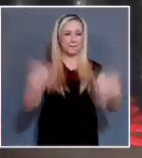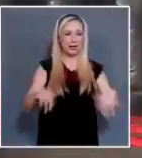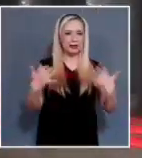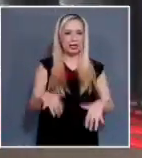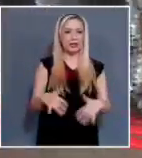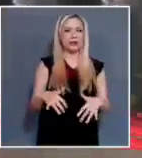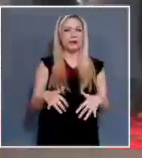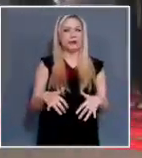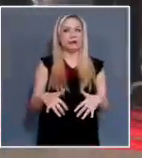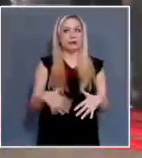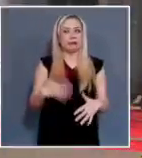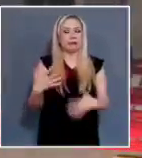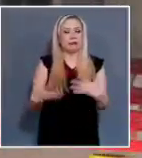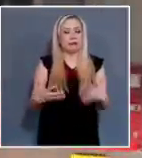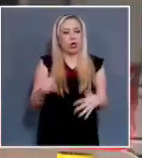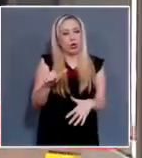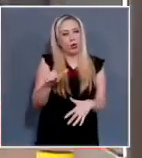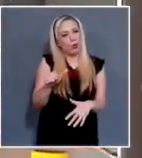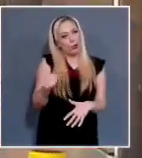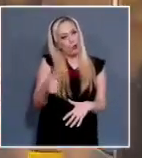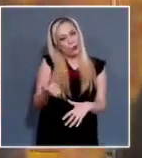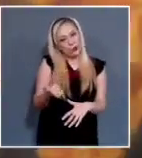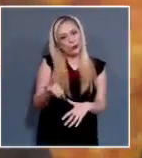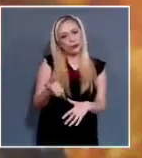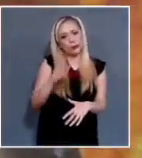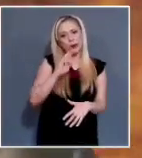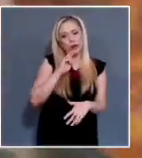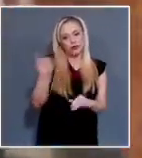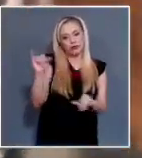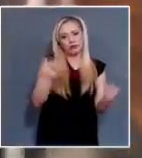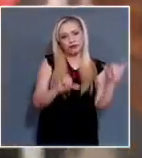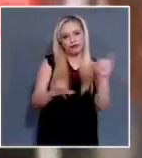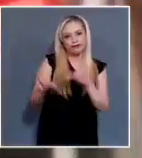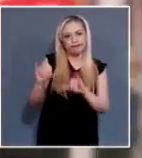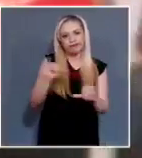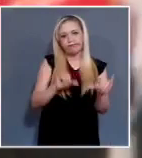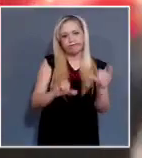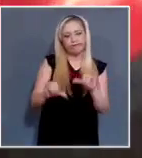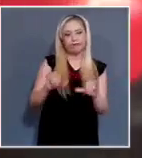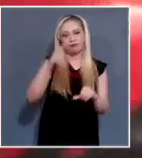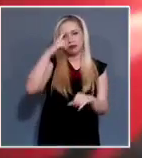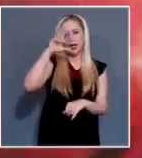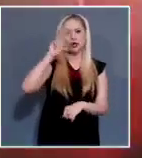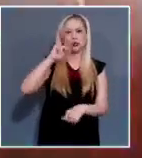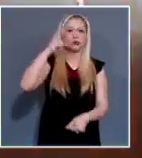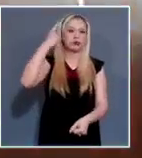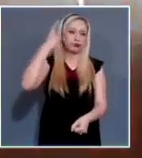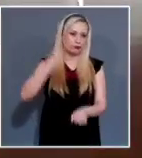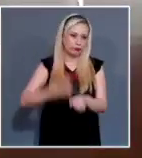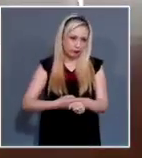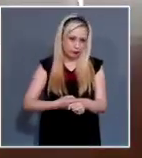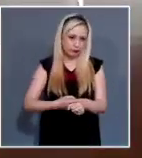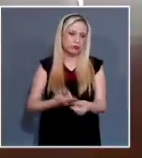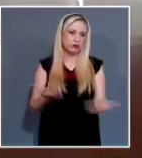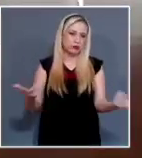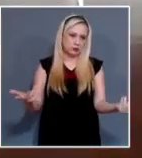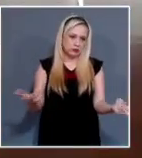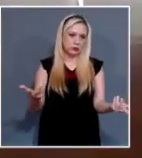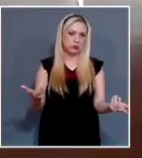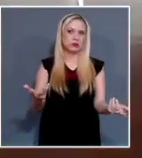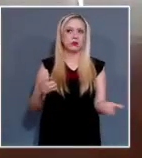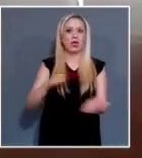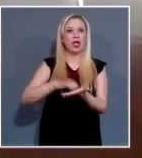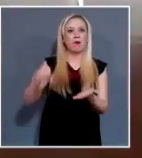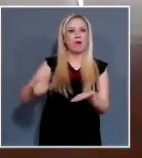con otros ingredientes que no dañen la salud, tal como se hizo con las grasas trans. Pues sí necesitaría una alianza